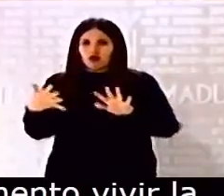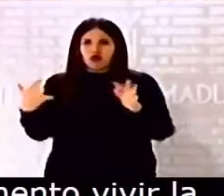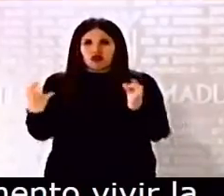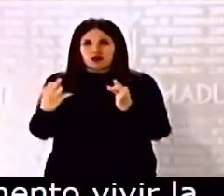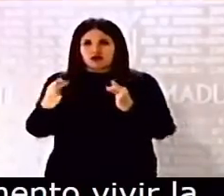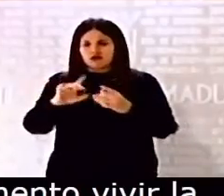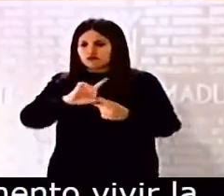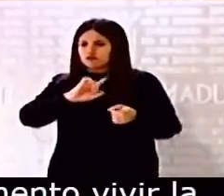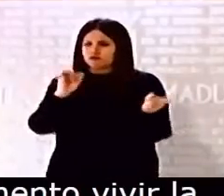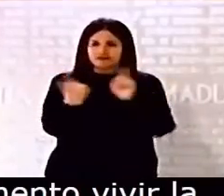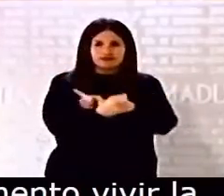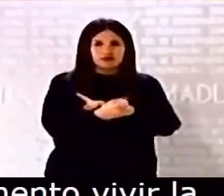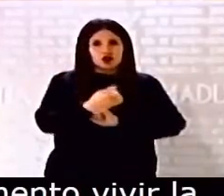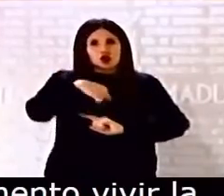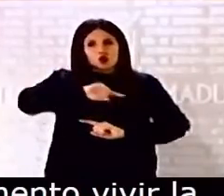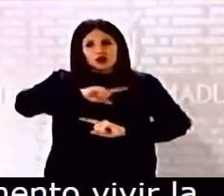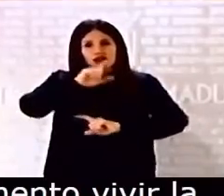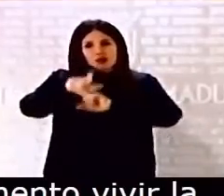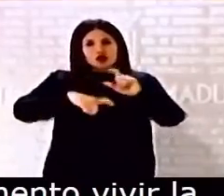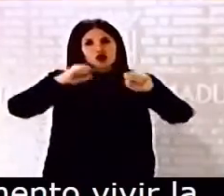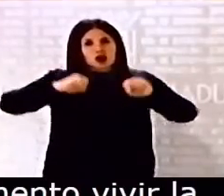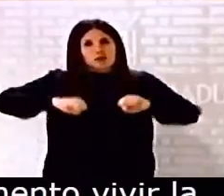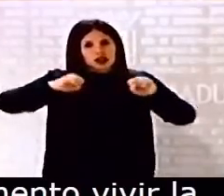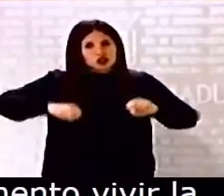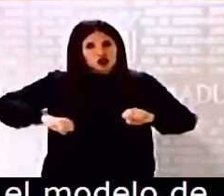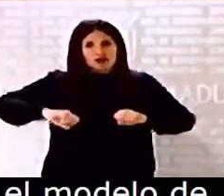en el modelo de atención a nuestras personas mayores,